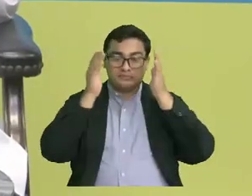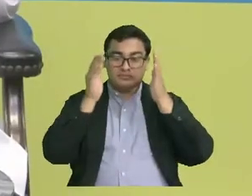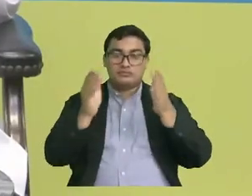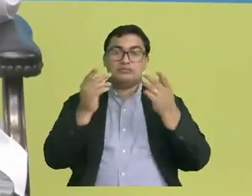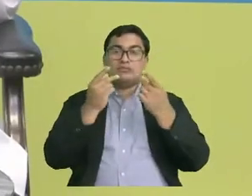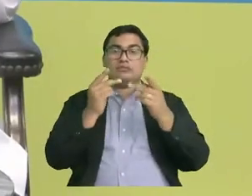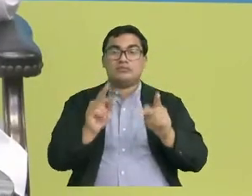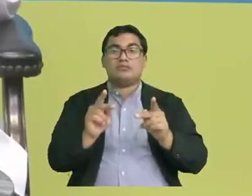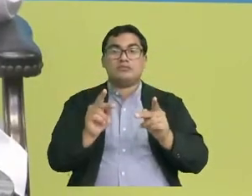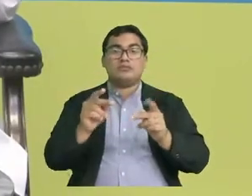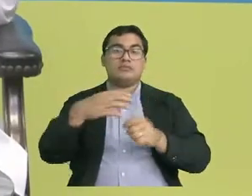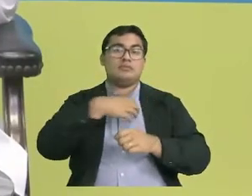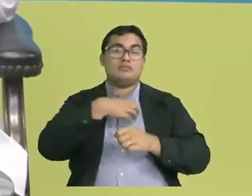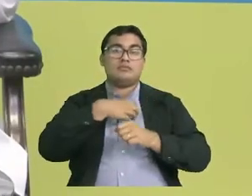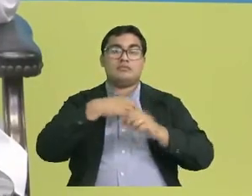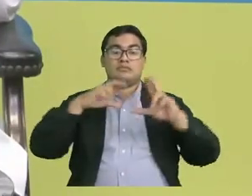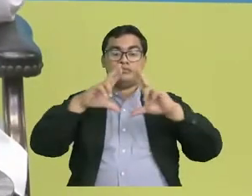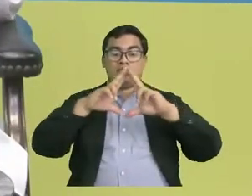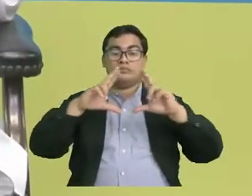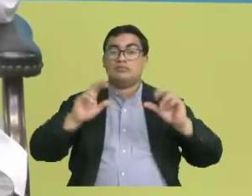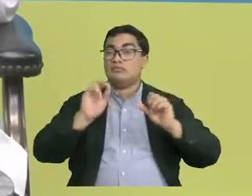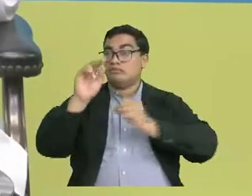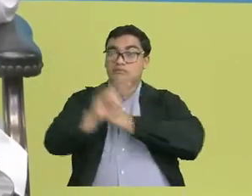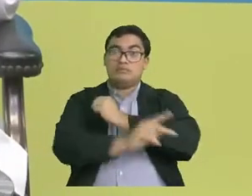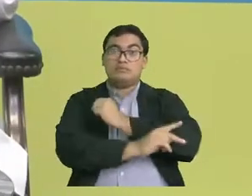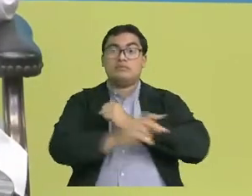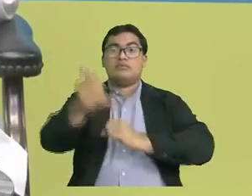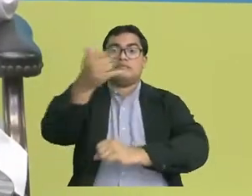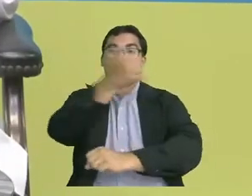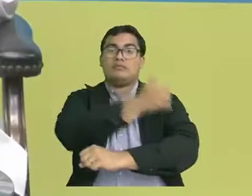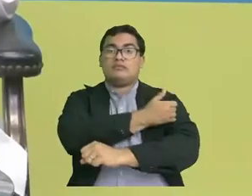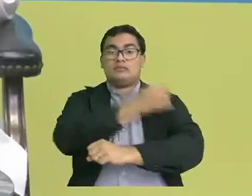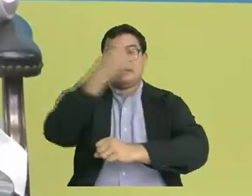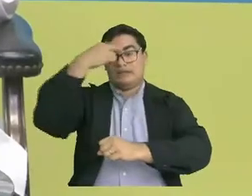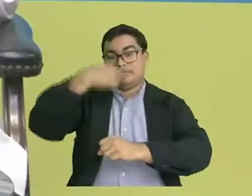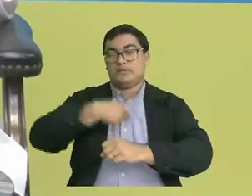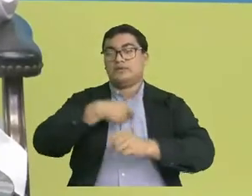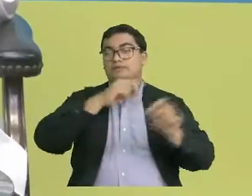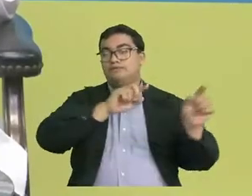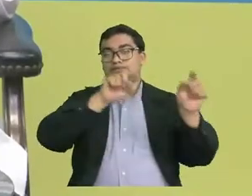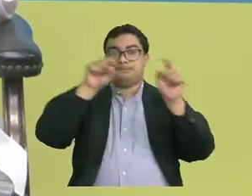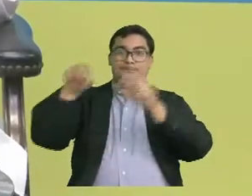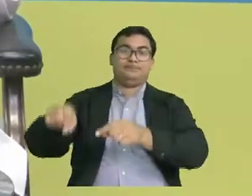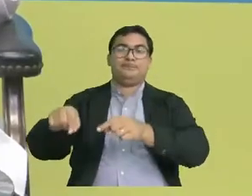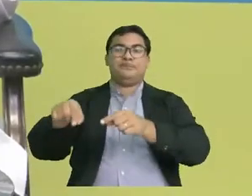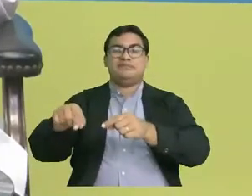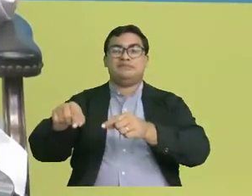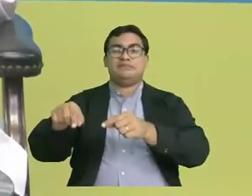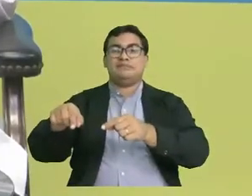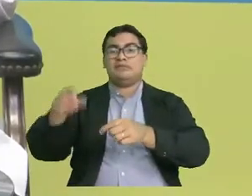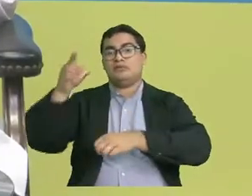nuestro medio, en nuestro país, en nuestro hospital, esa responsabilidad recae en los